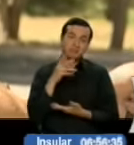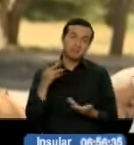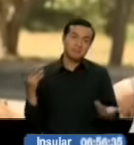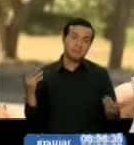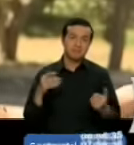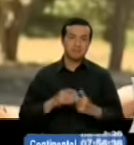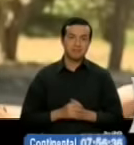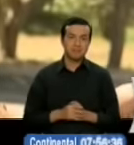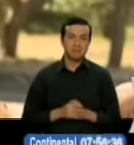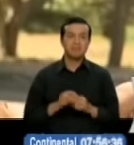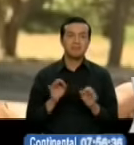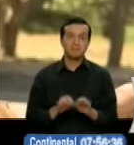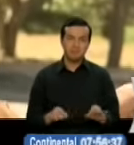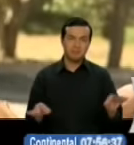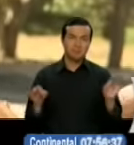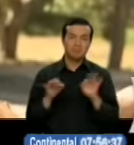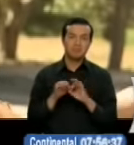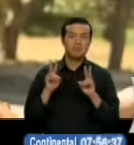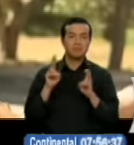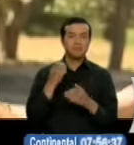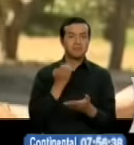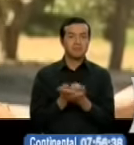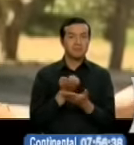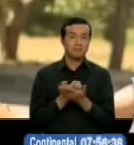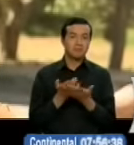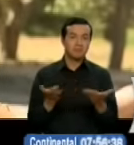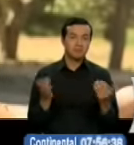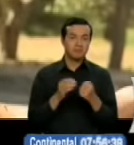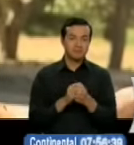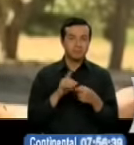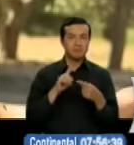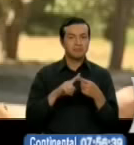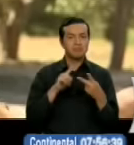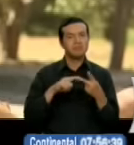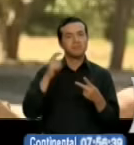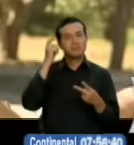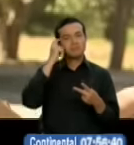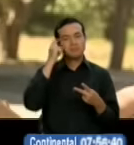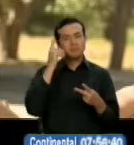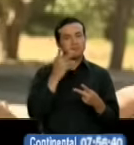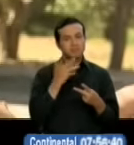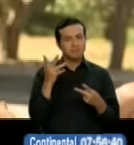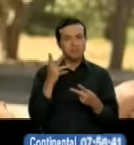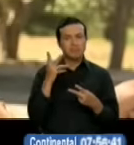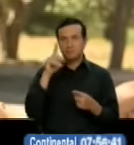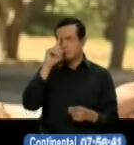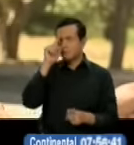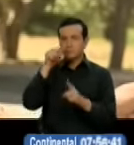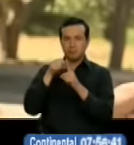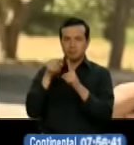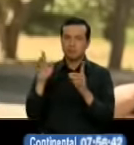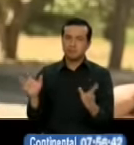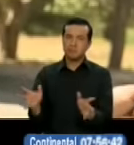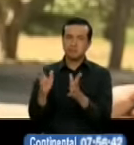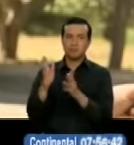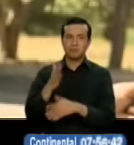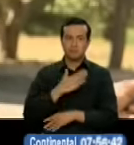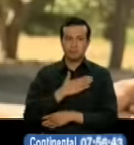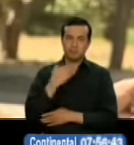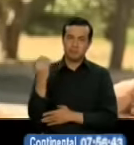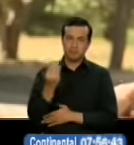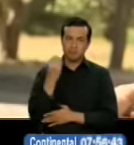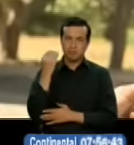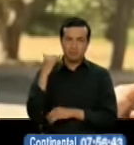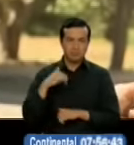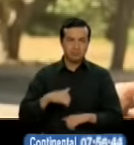que era importante, como te digo, en la parte económica. Después sí pienso en apuntar, como te decía, soy joven, a